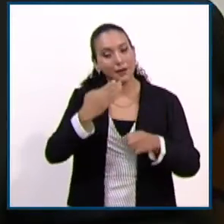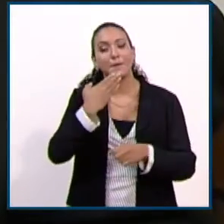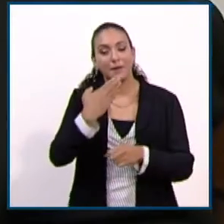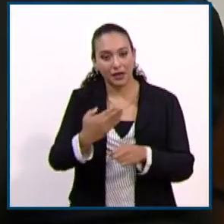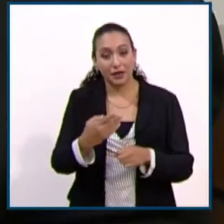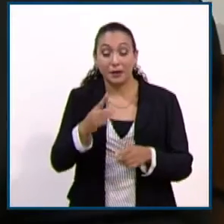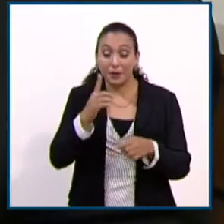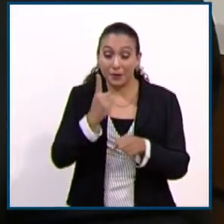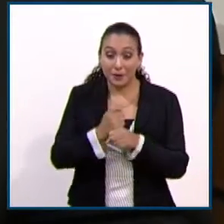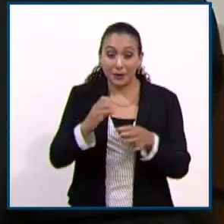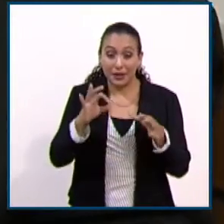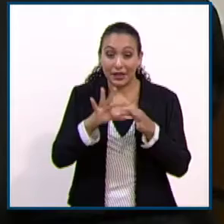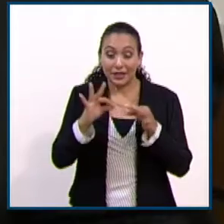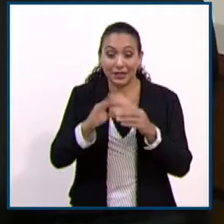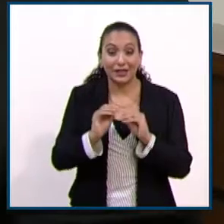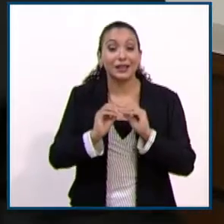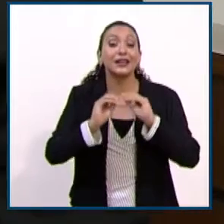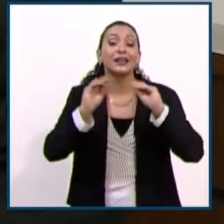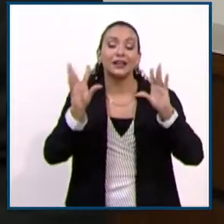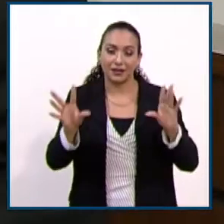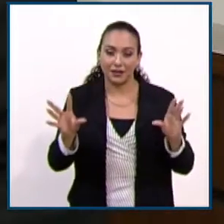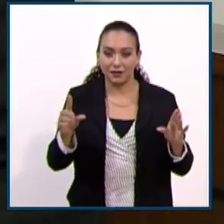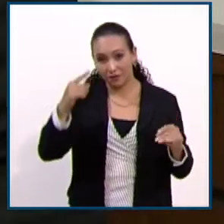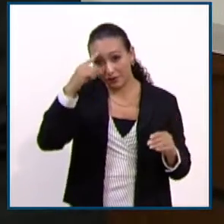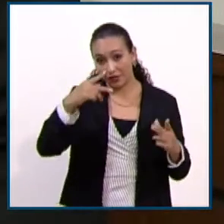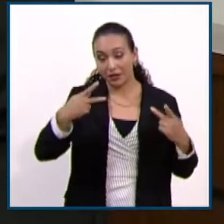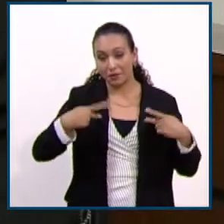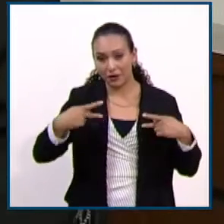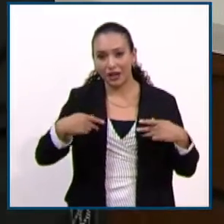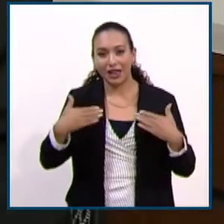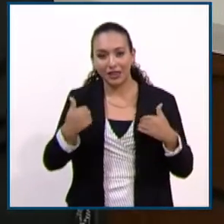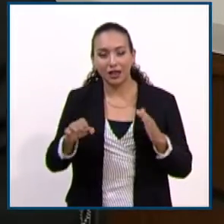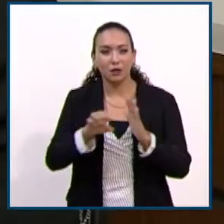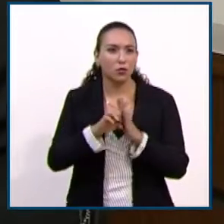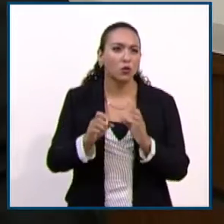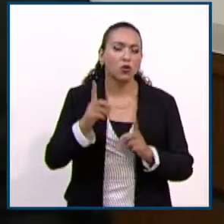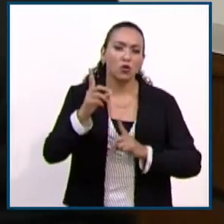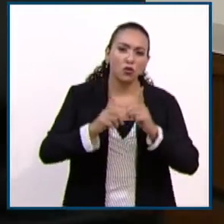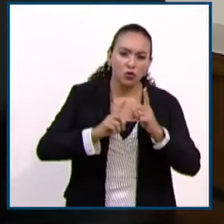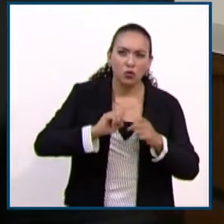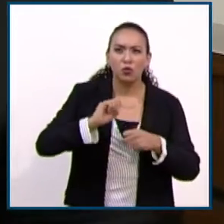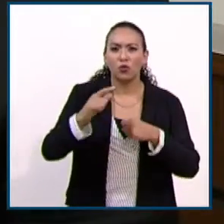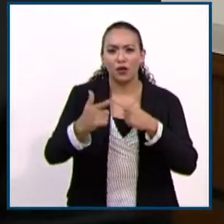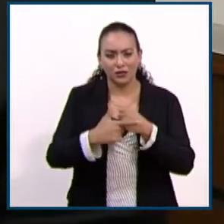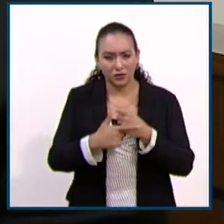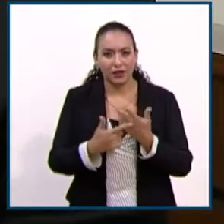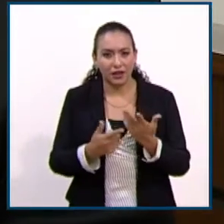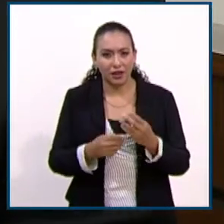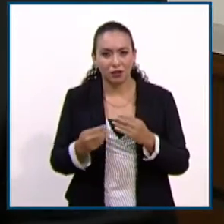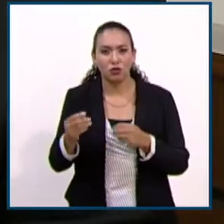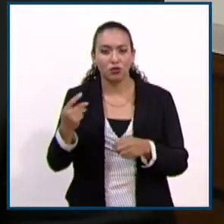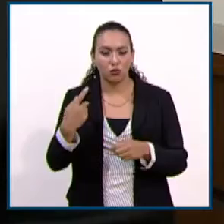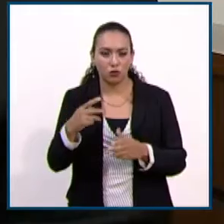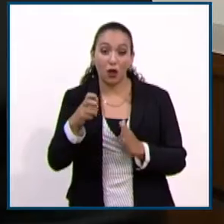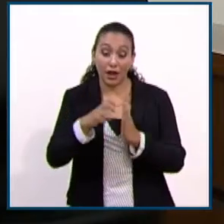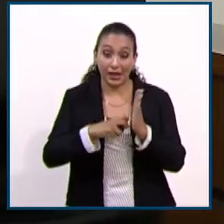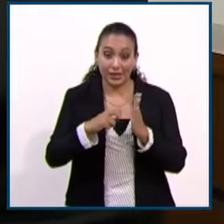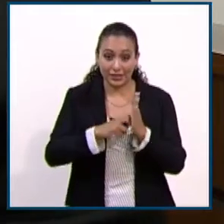explicar y el manifestar tus objeciones, cuestionamientos, dudas respecto a